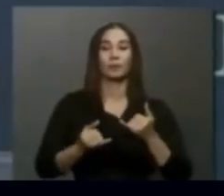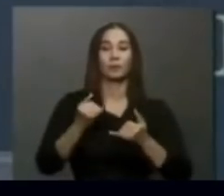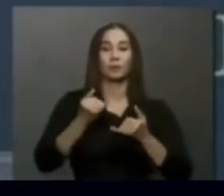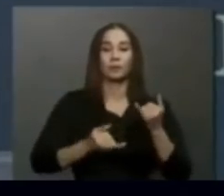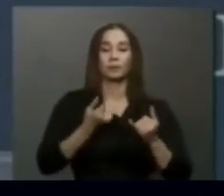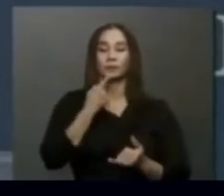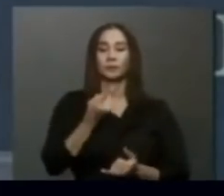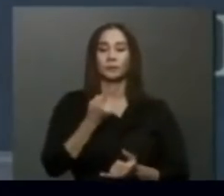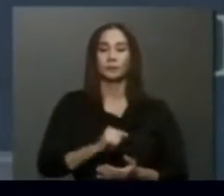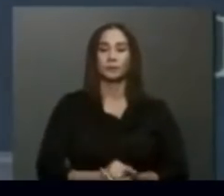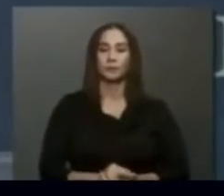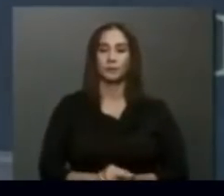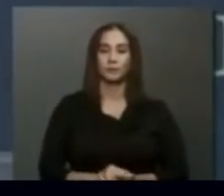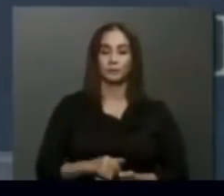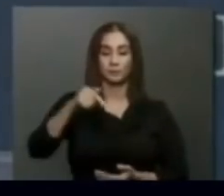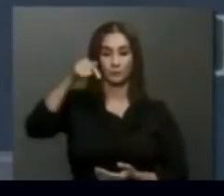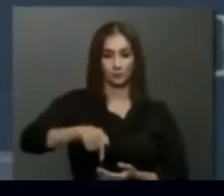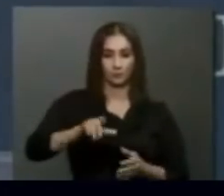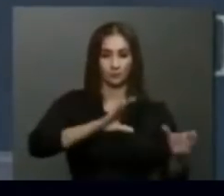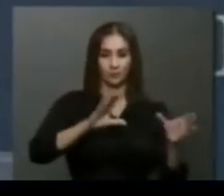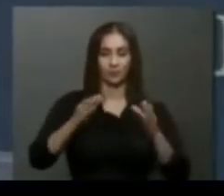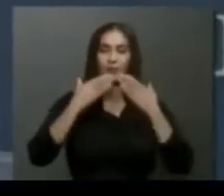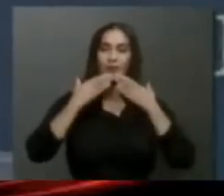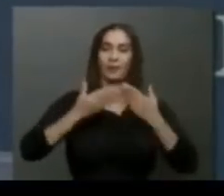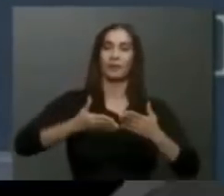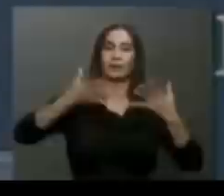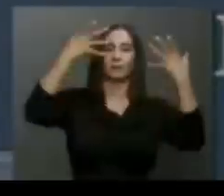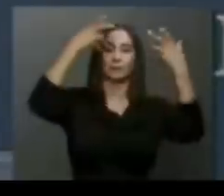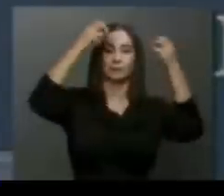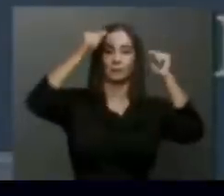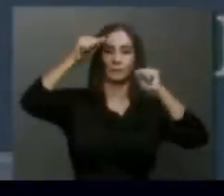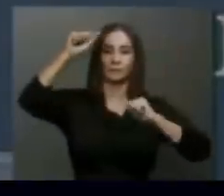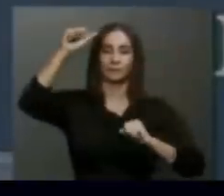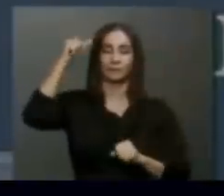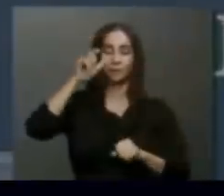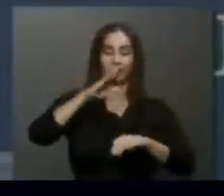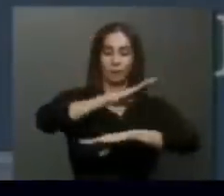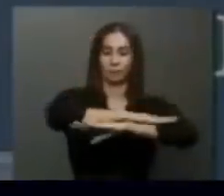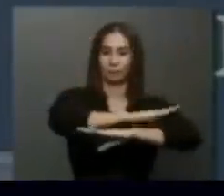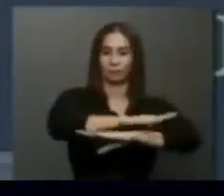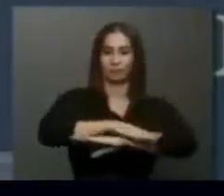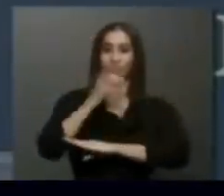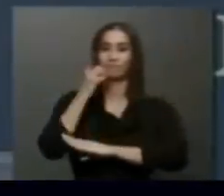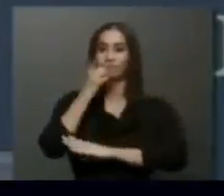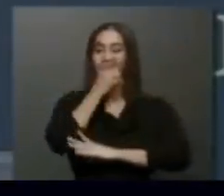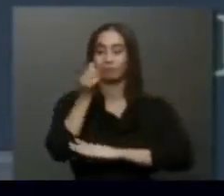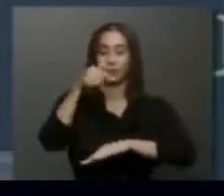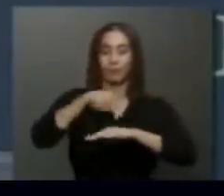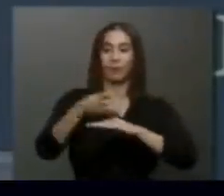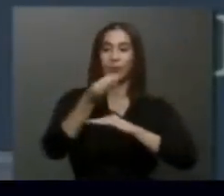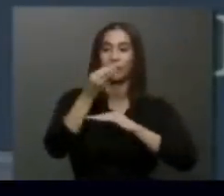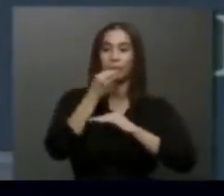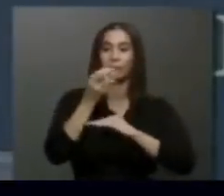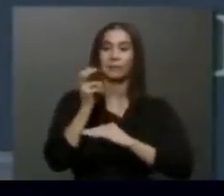despedirme diciendo que en esta Navidad, gracias al señor presidente, en cada mesa dominicana habrá una cena